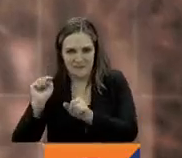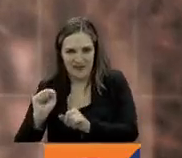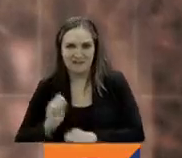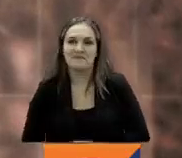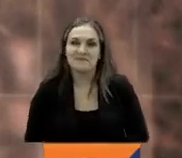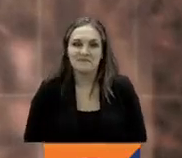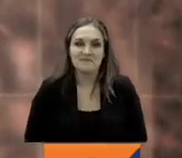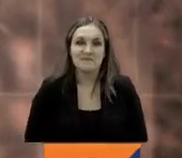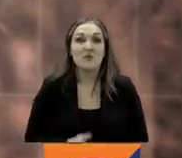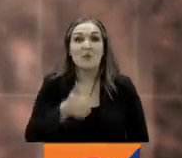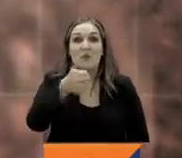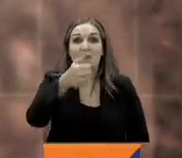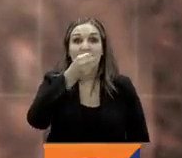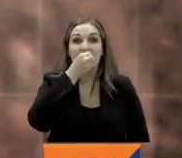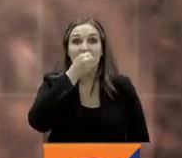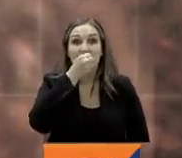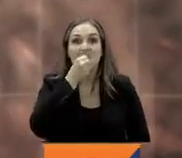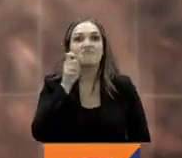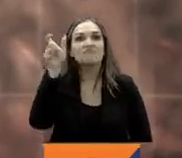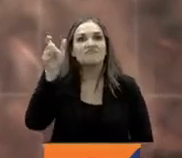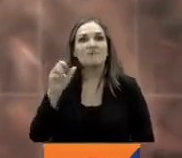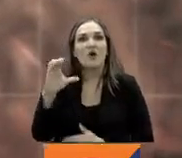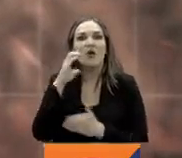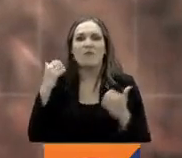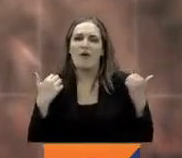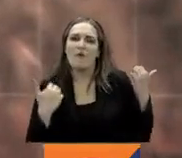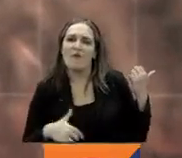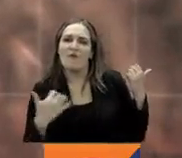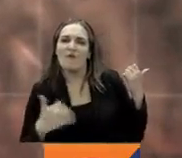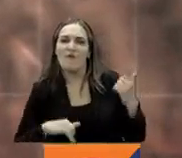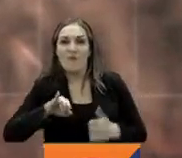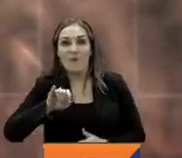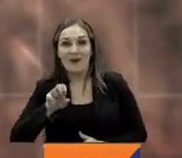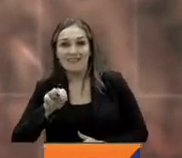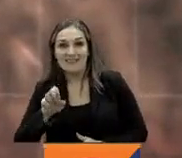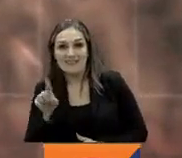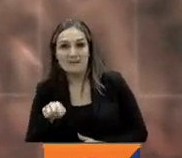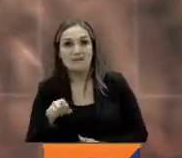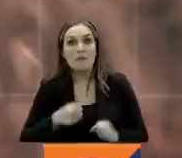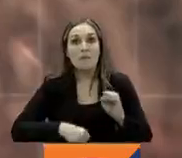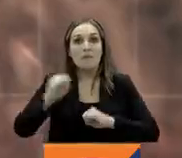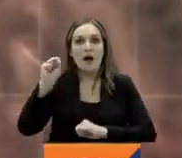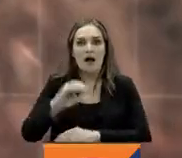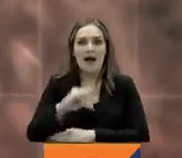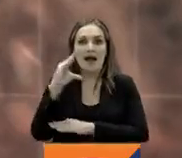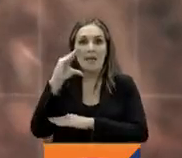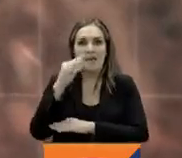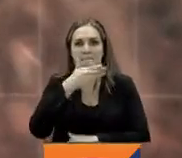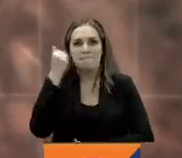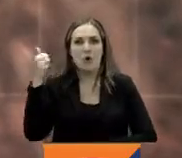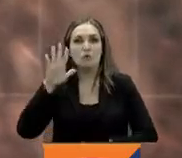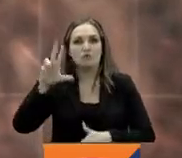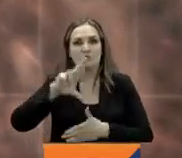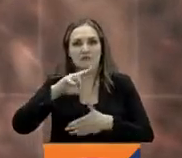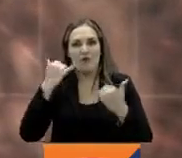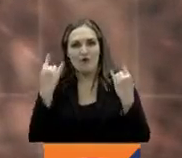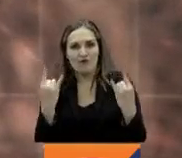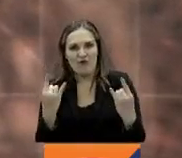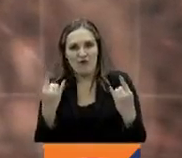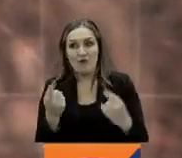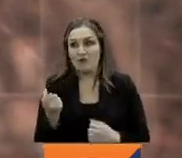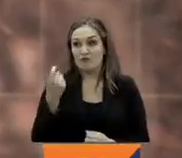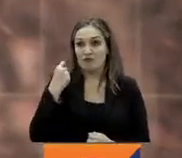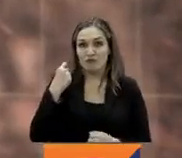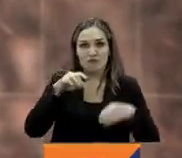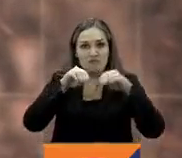Disfruta. Esta es una muy buena noticia. El artista colombiano Juanes ganó el premio Grammy en la categoría Mejor Álbum de Rock Latino por su último trabajo discográfico,